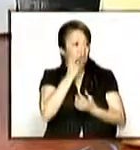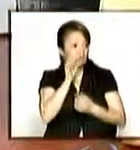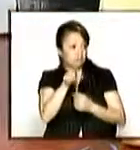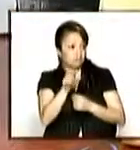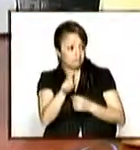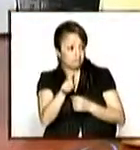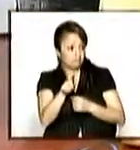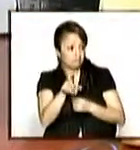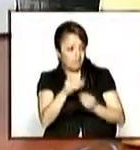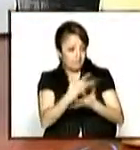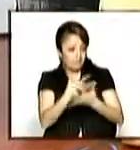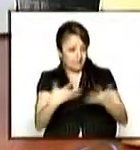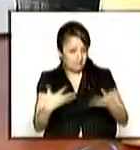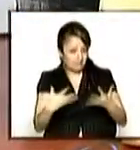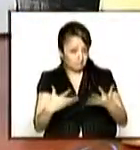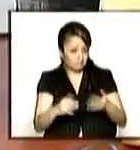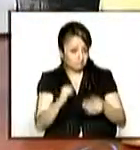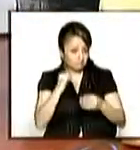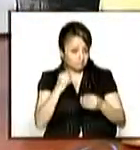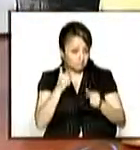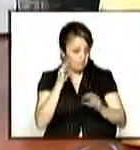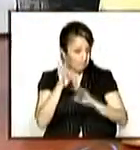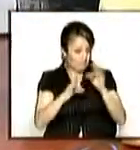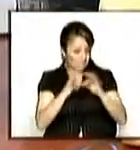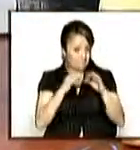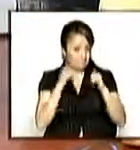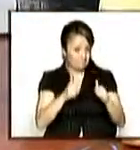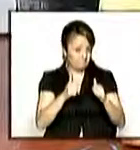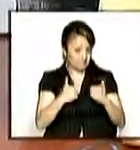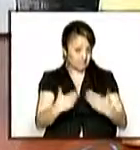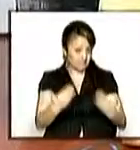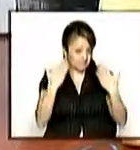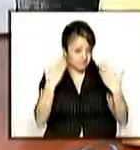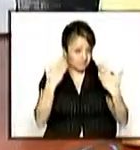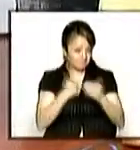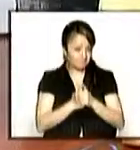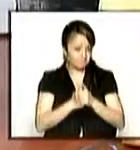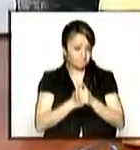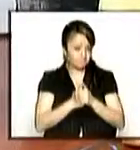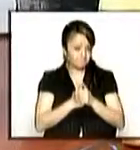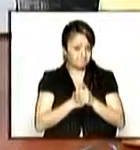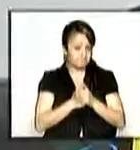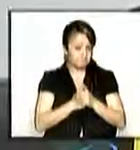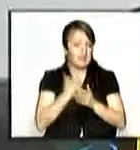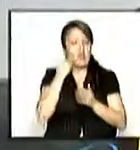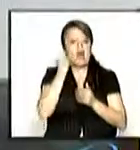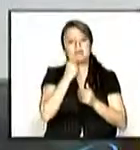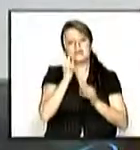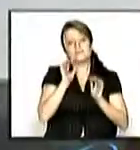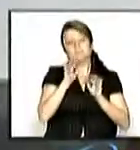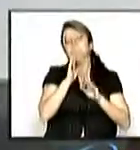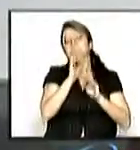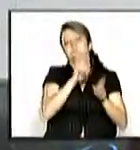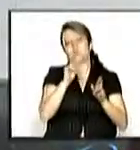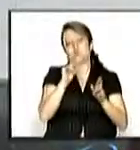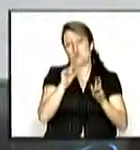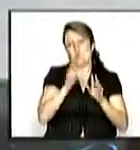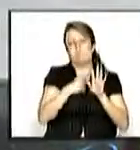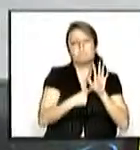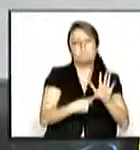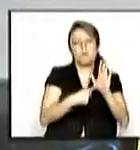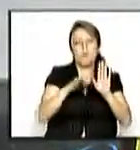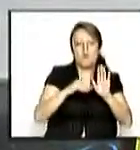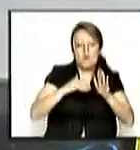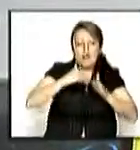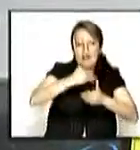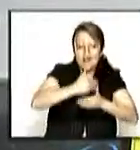Adriana. No, doctor, estamos mostrando la evolución. ¿Cómo? Entonces, por eso empezamos hablando,